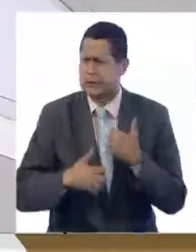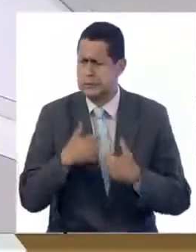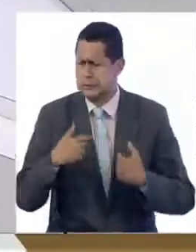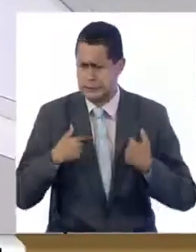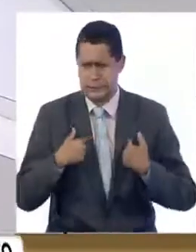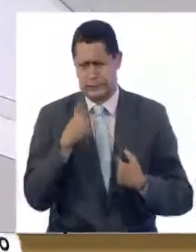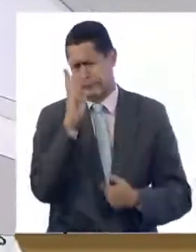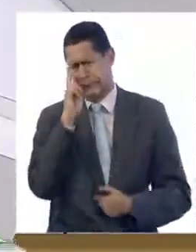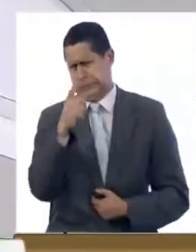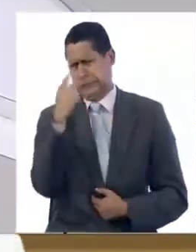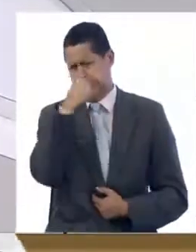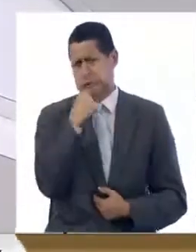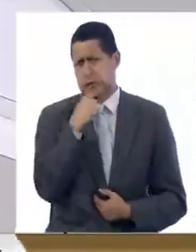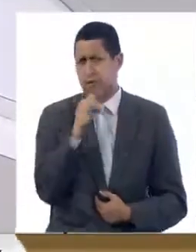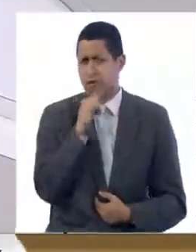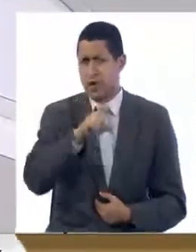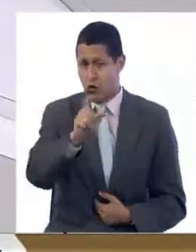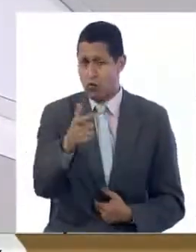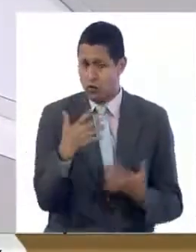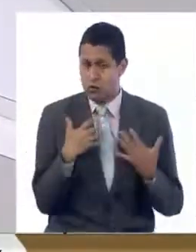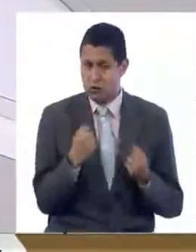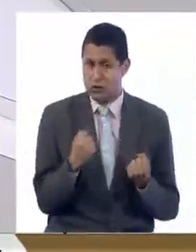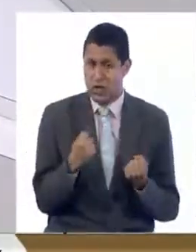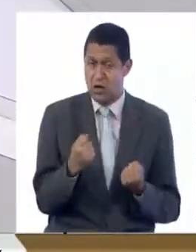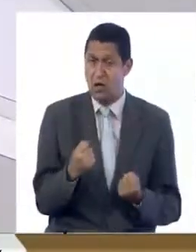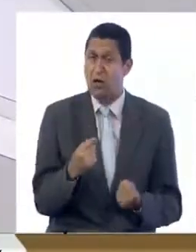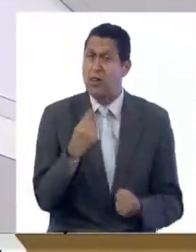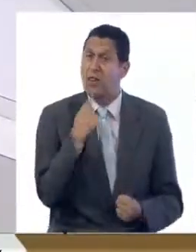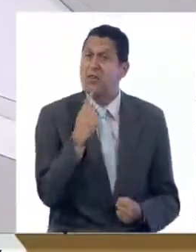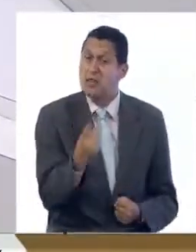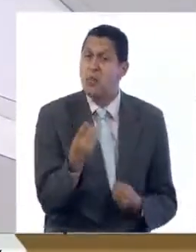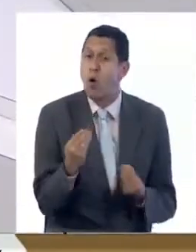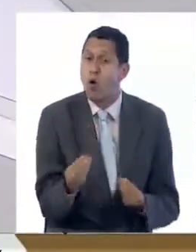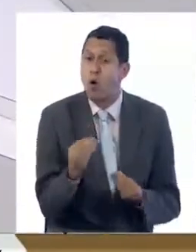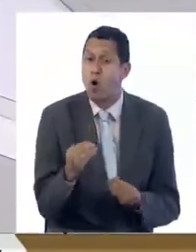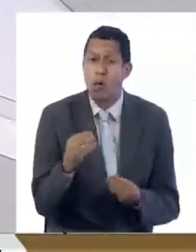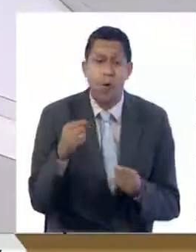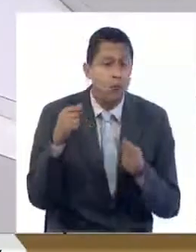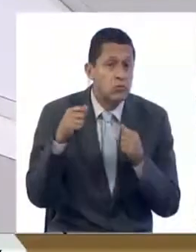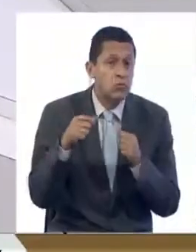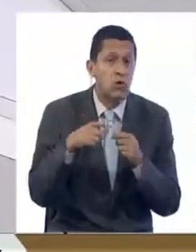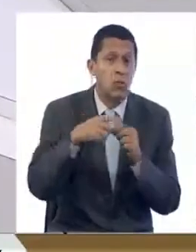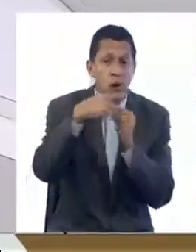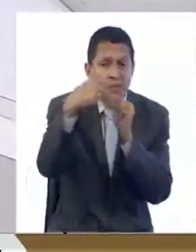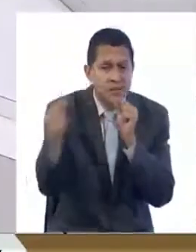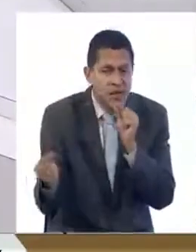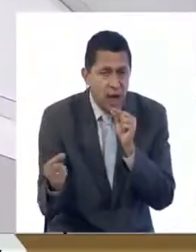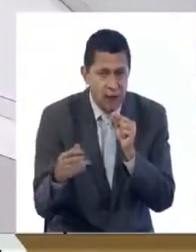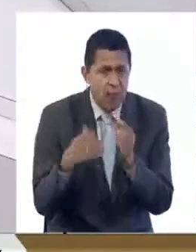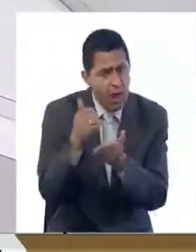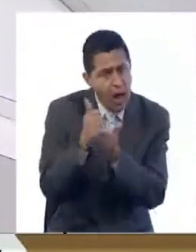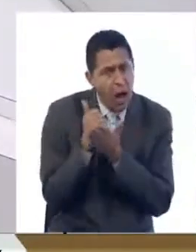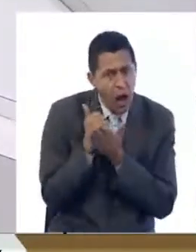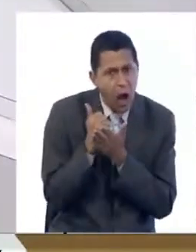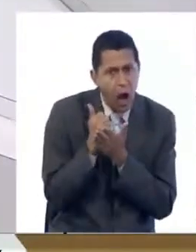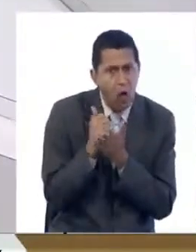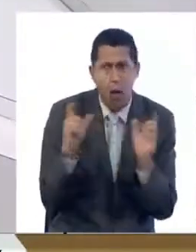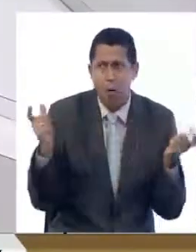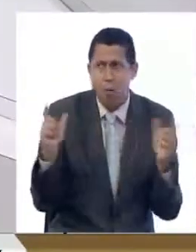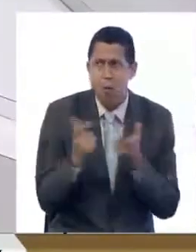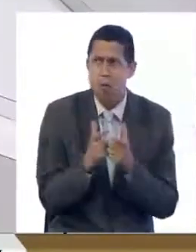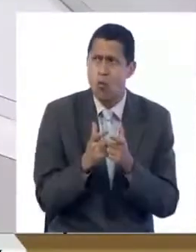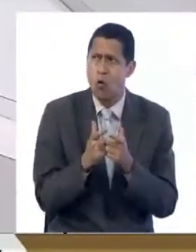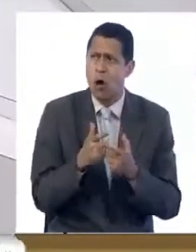apariencia física. En Noticias Globovisión Salud les indicamos cómo el aloe vera, mejor conocido como la sábila, puede ayudarle a disminuir